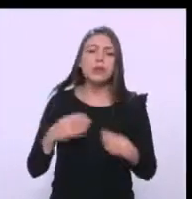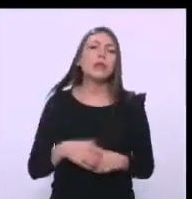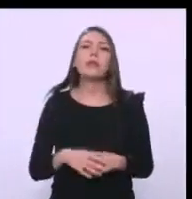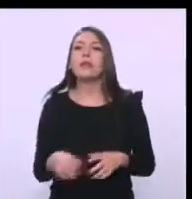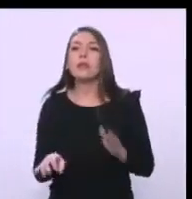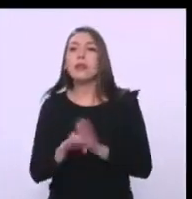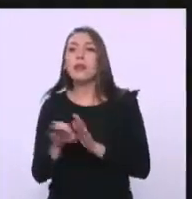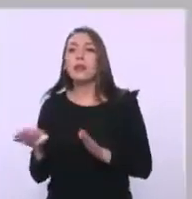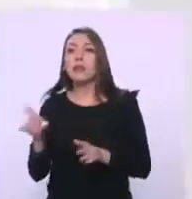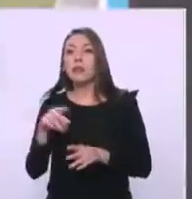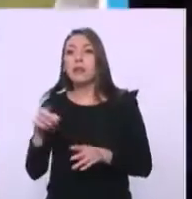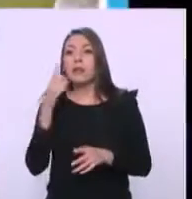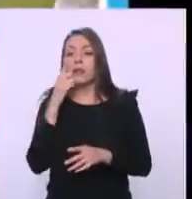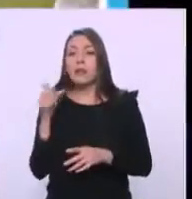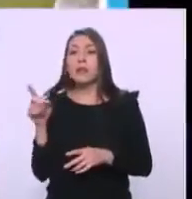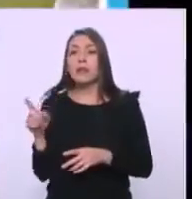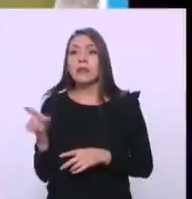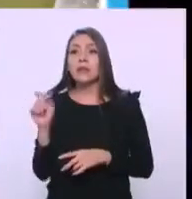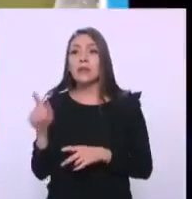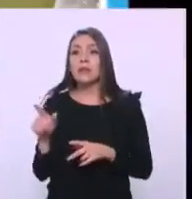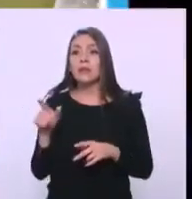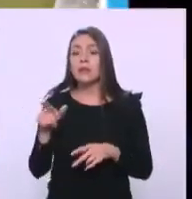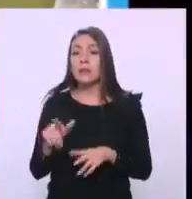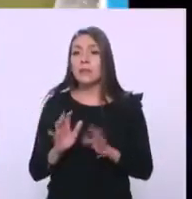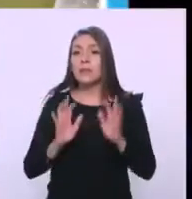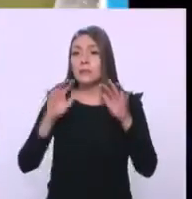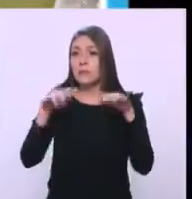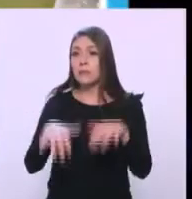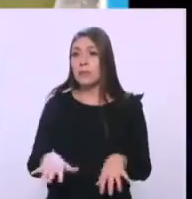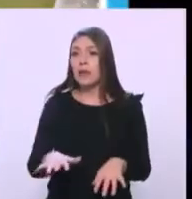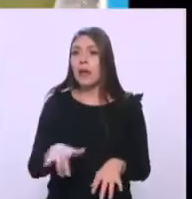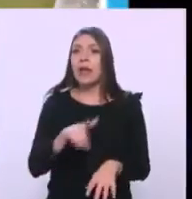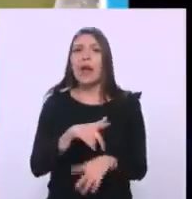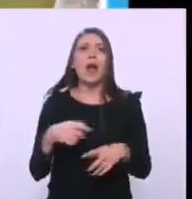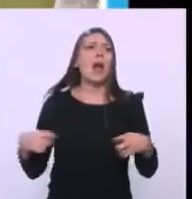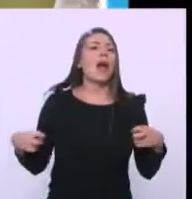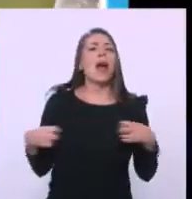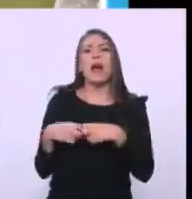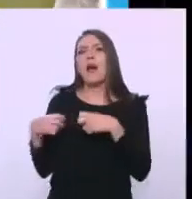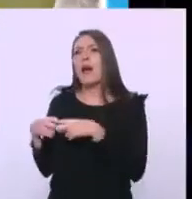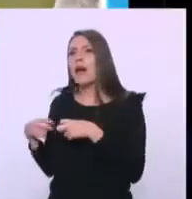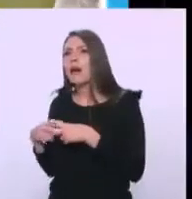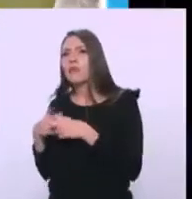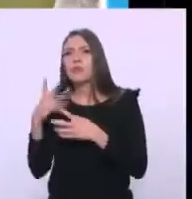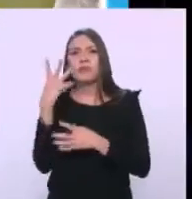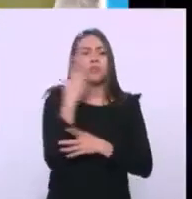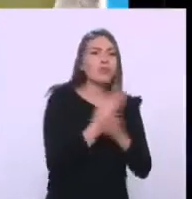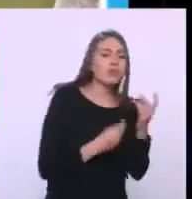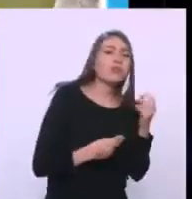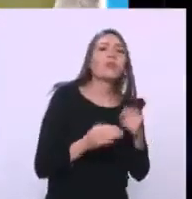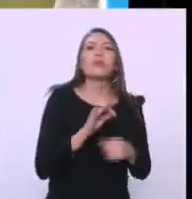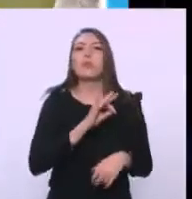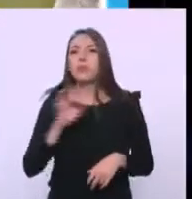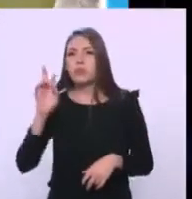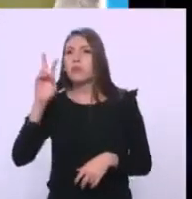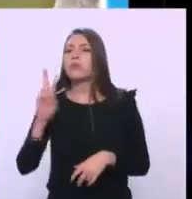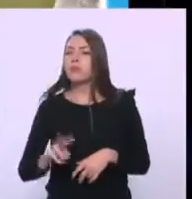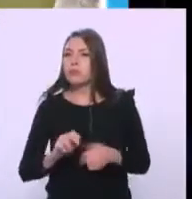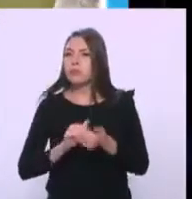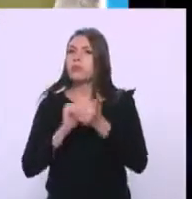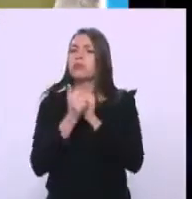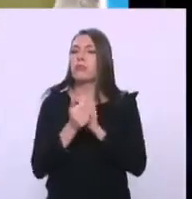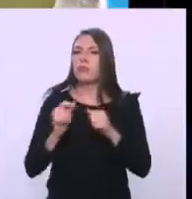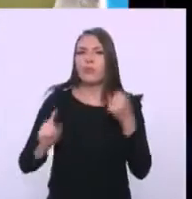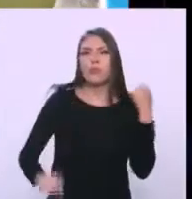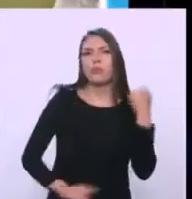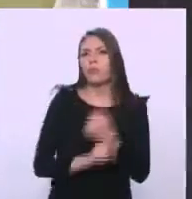que la presa Peñitas colapsó, pues va a entrar en pánico, va a huir y puede generar de verdad un accidente